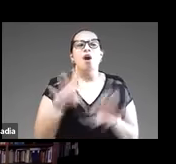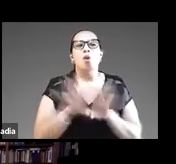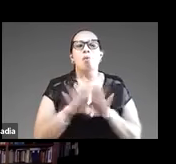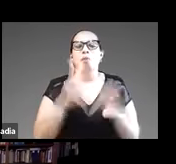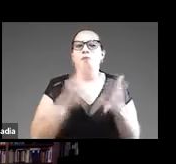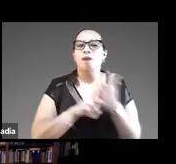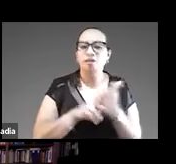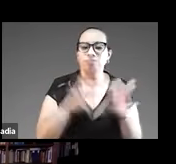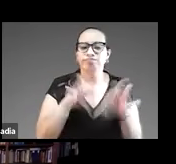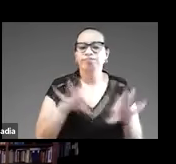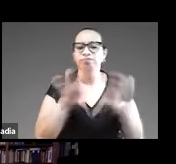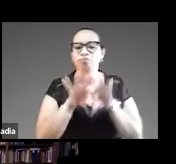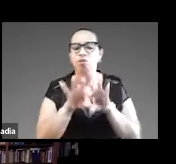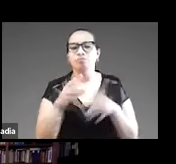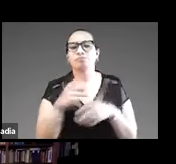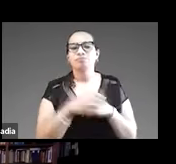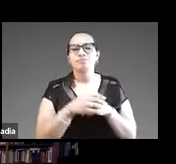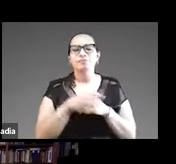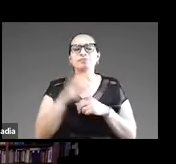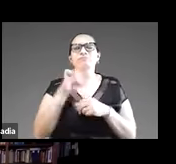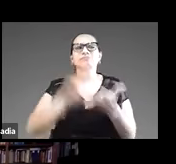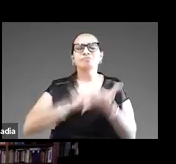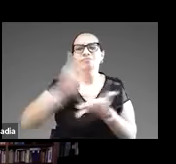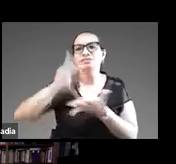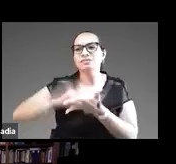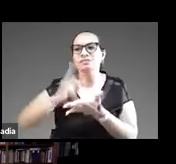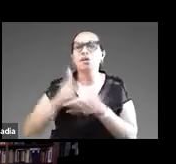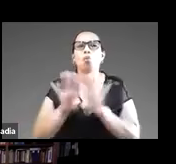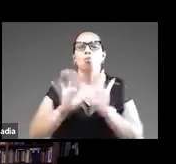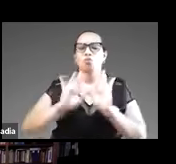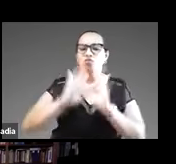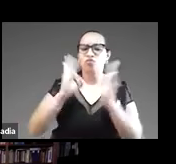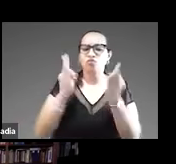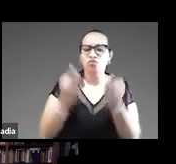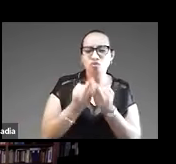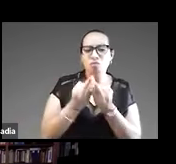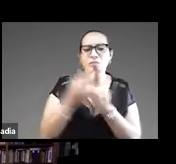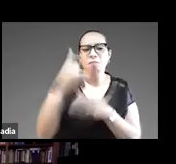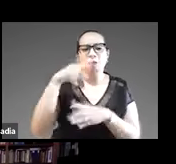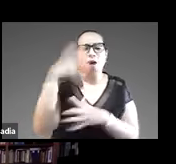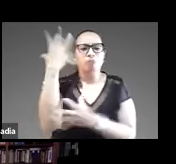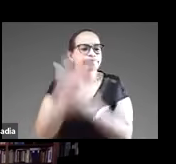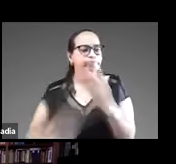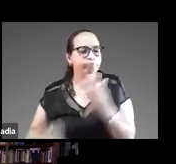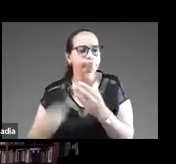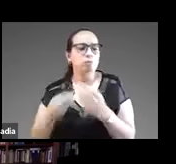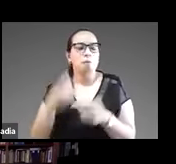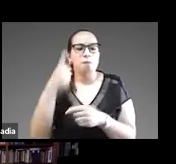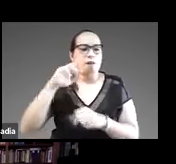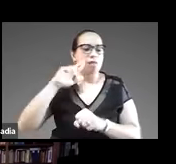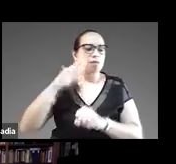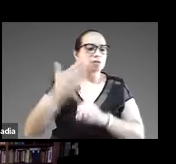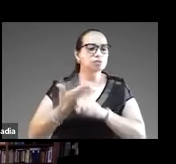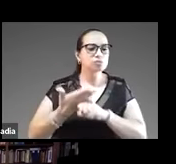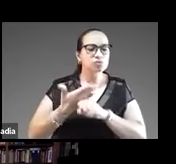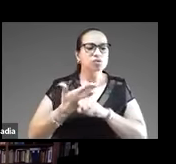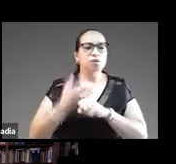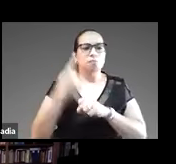¿no? Y más de una vez ha sido una manera de escabullirse en la responsabilidad de